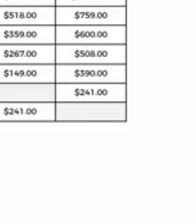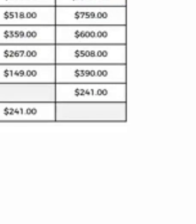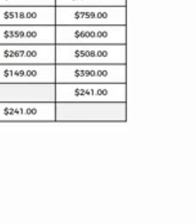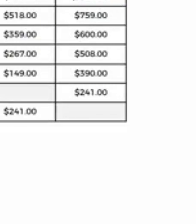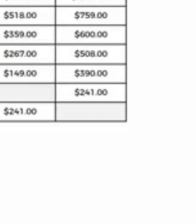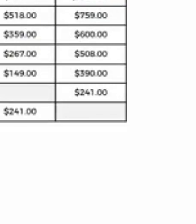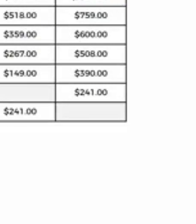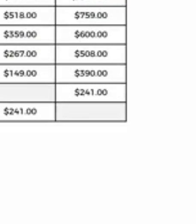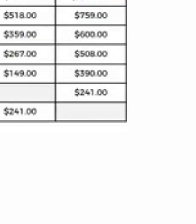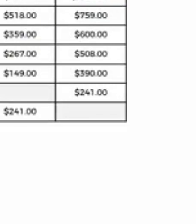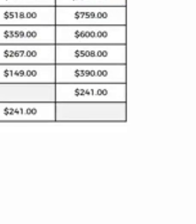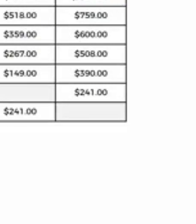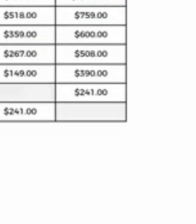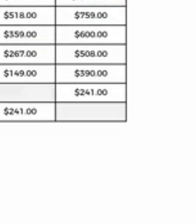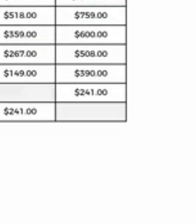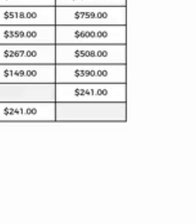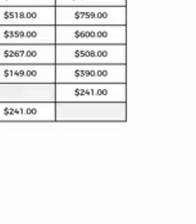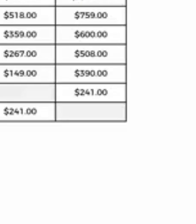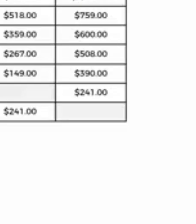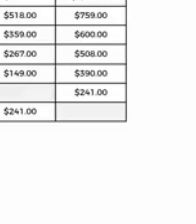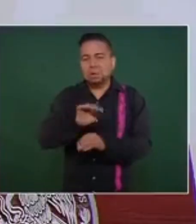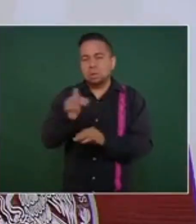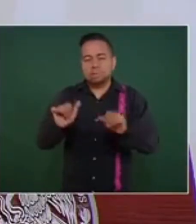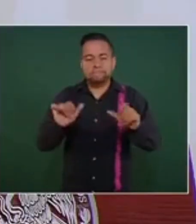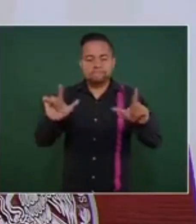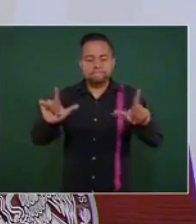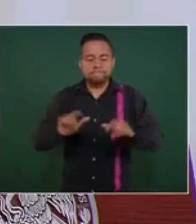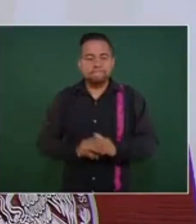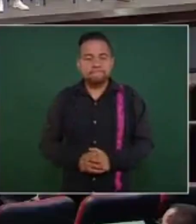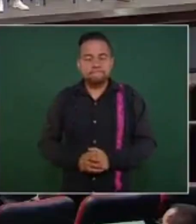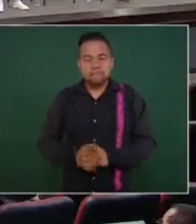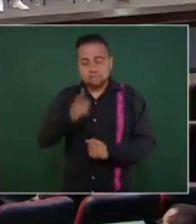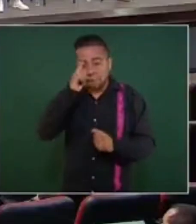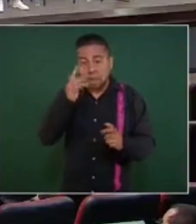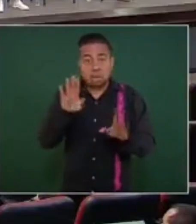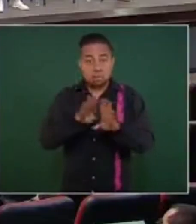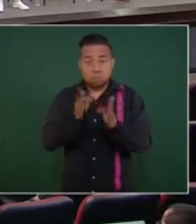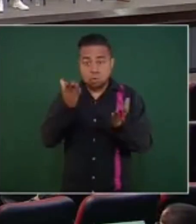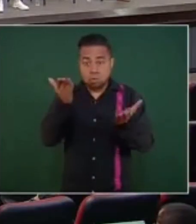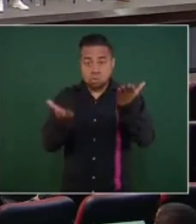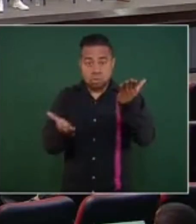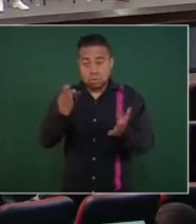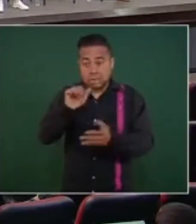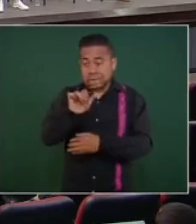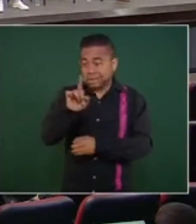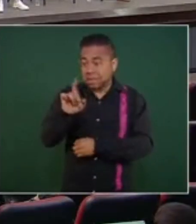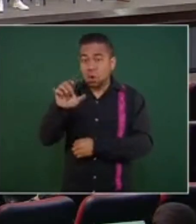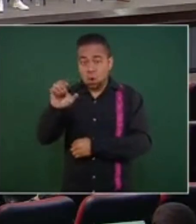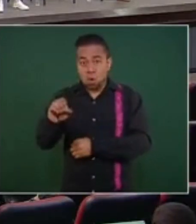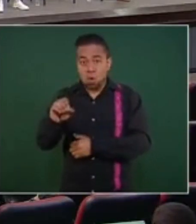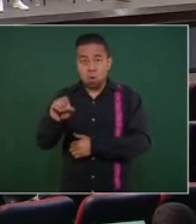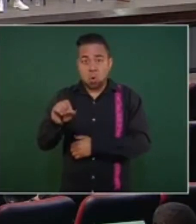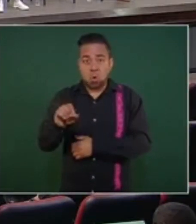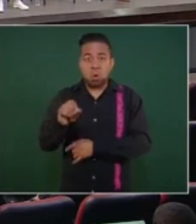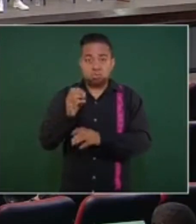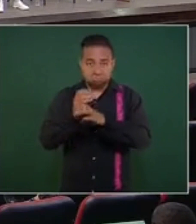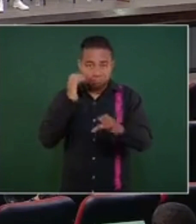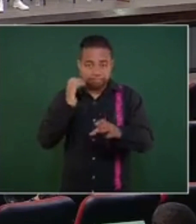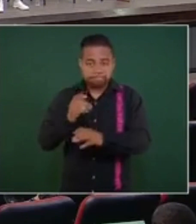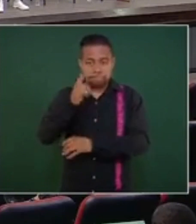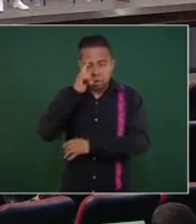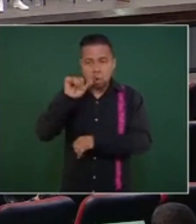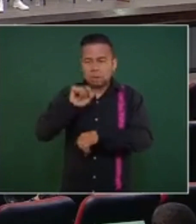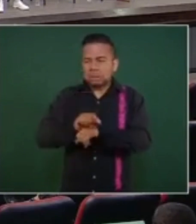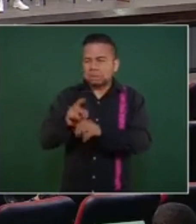social, no es un tren con una visión de lucro. Como manera comparativa, el ADO, esta es tomada para el día